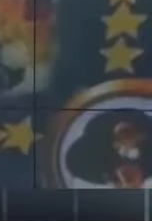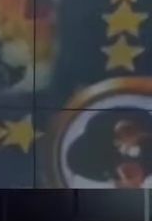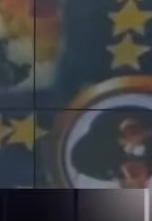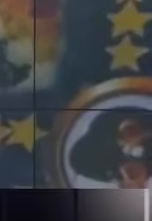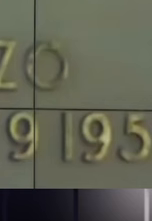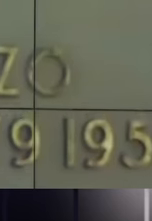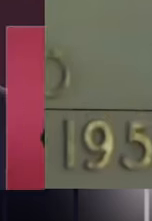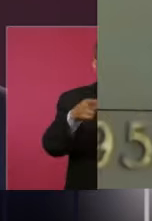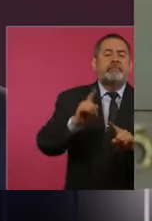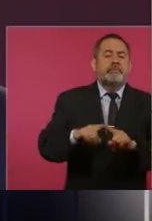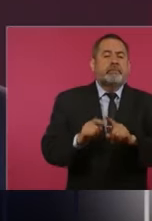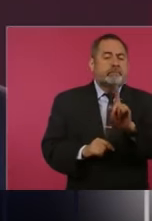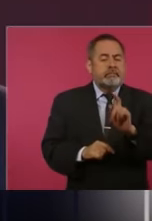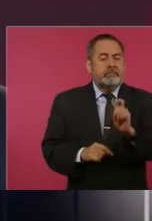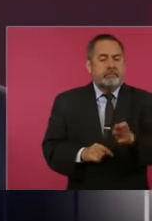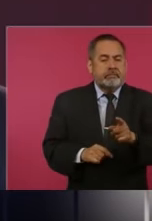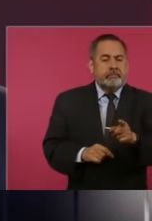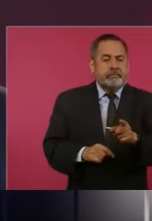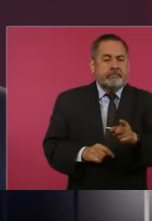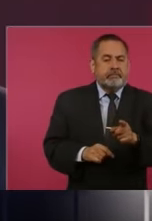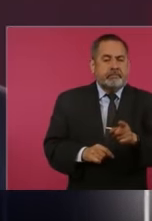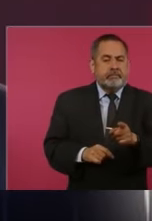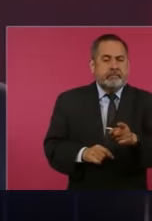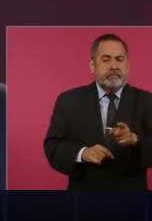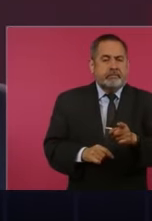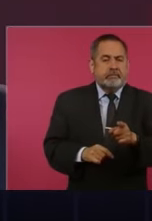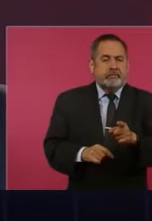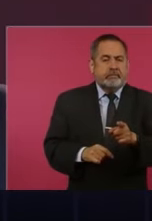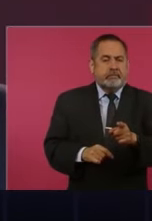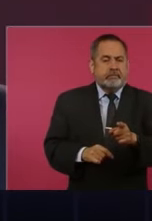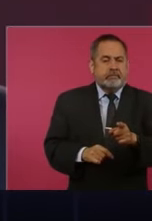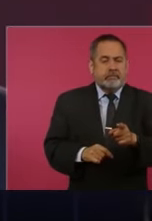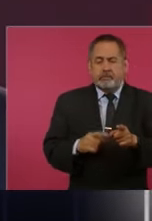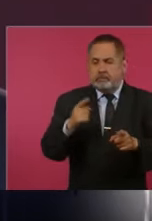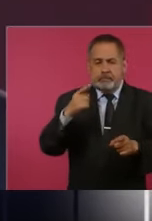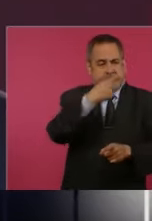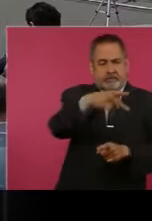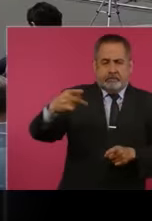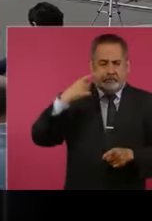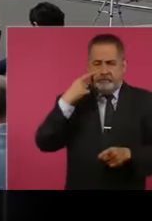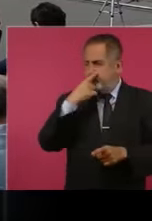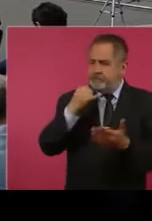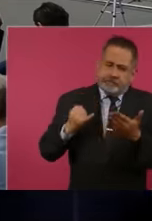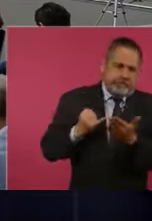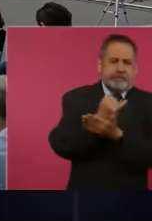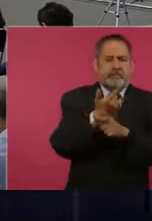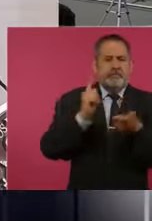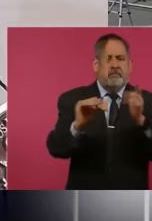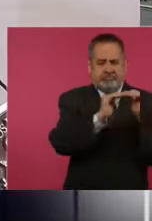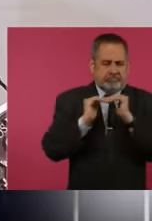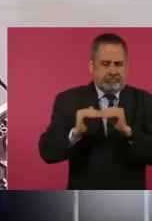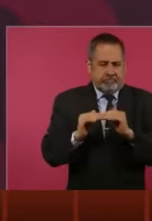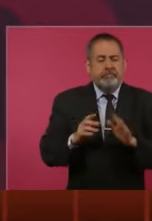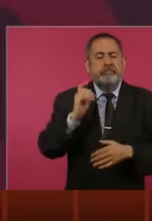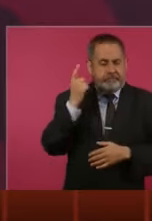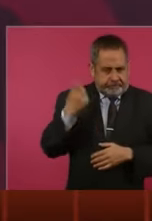salir por motivos de salud. Arce dijo que el asalto de la policía ecuatoriana a la embajada de México en Quito es una grave violación de la